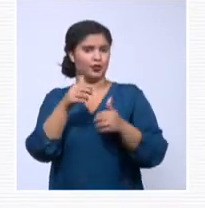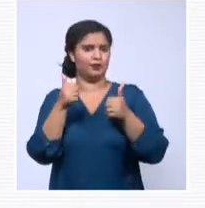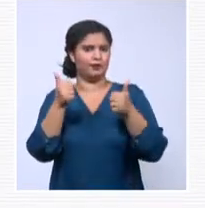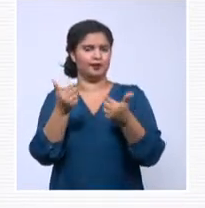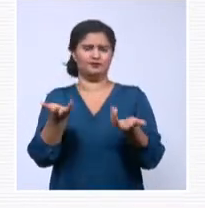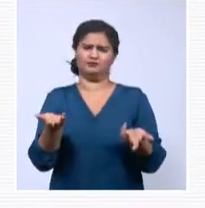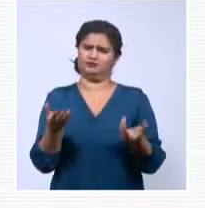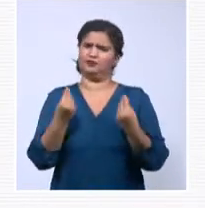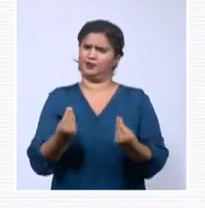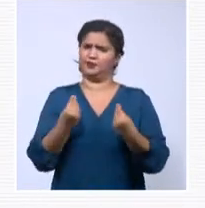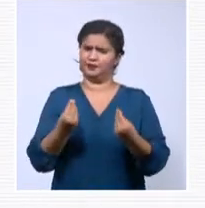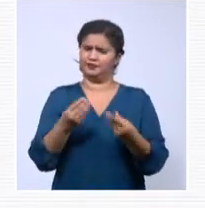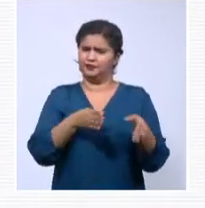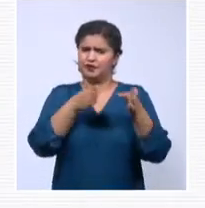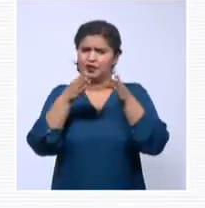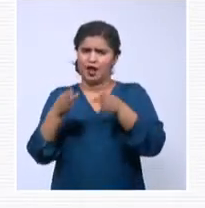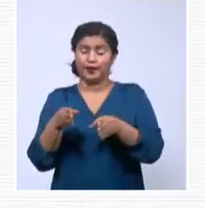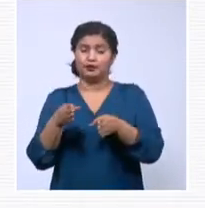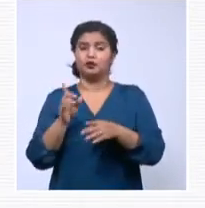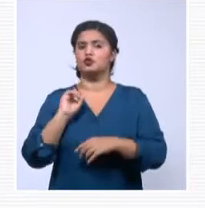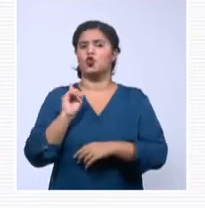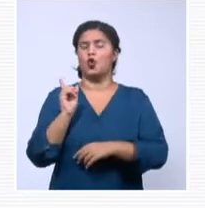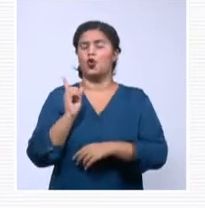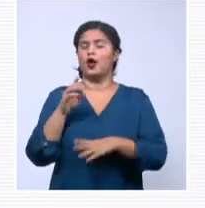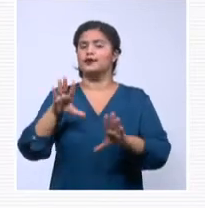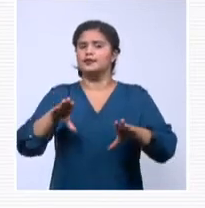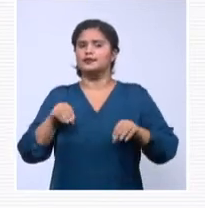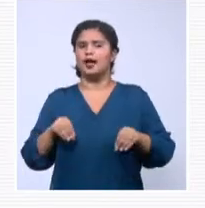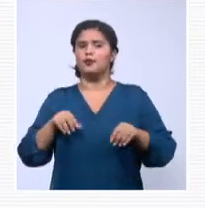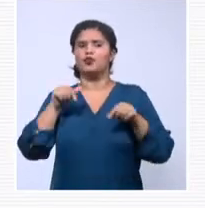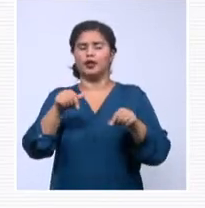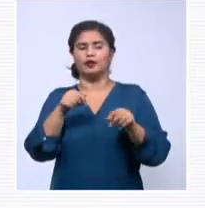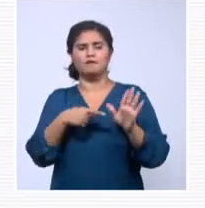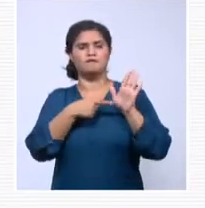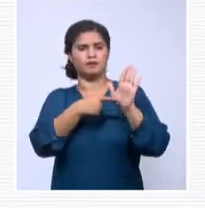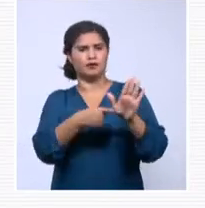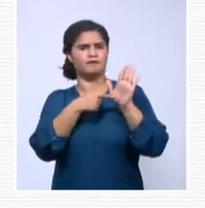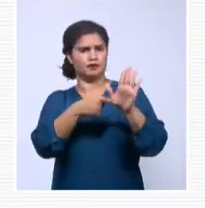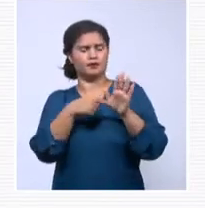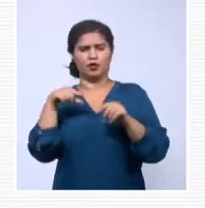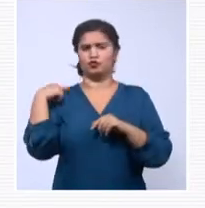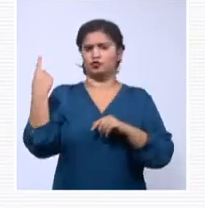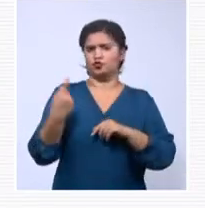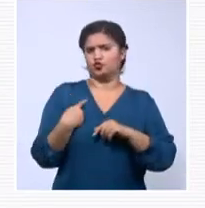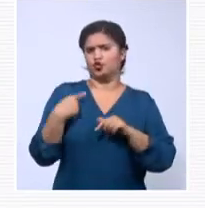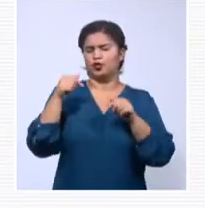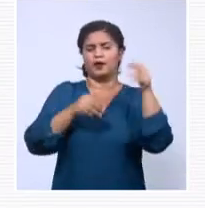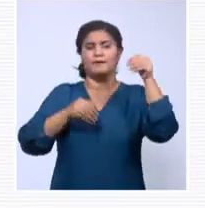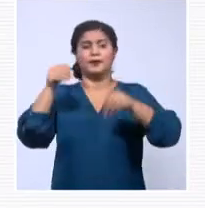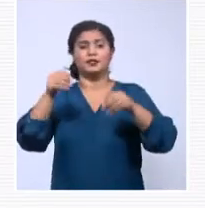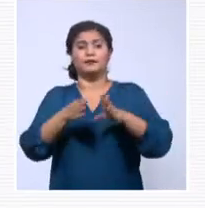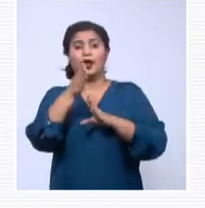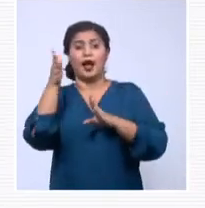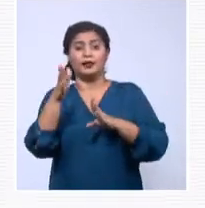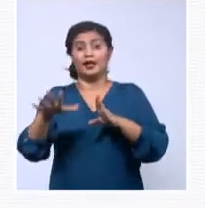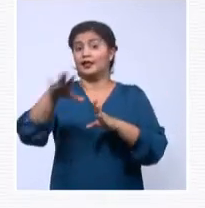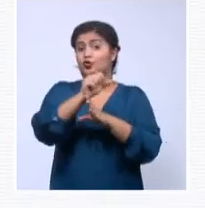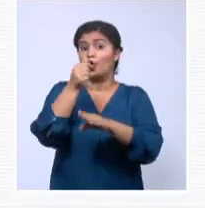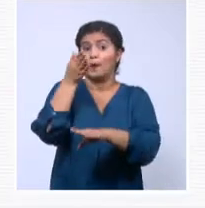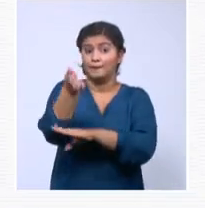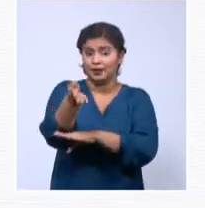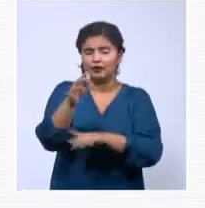al final, no consideramos pertinente presentarnos a la reunión hasta que estas garantías hayan sido